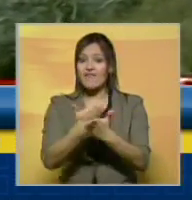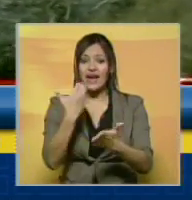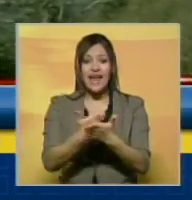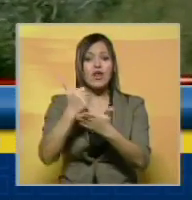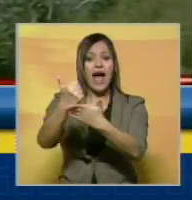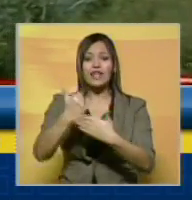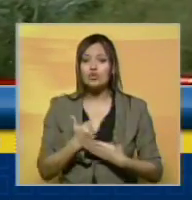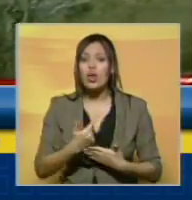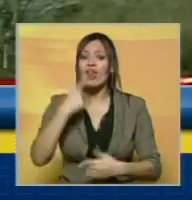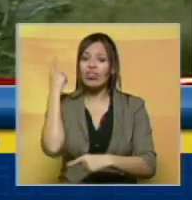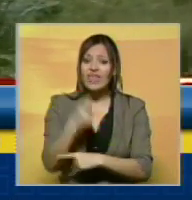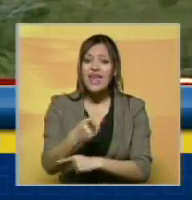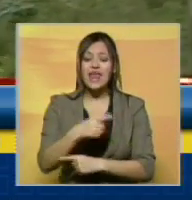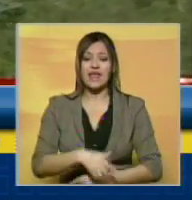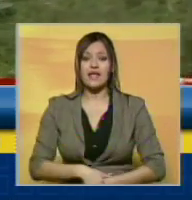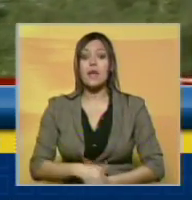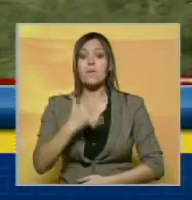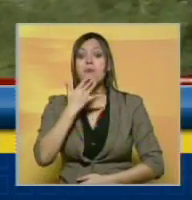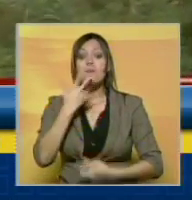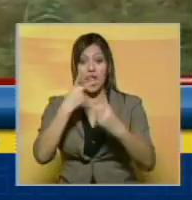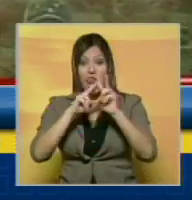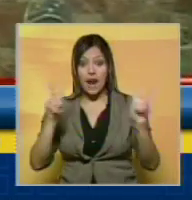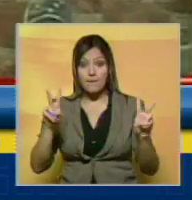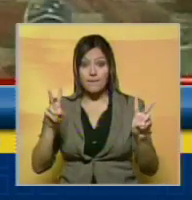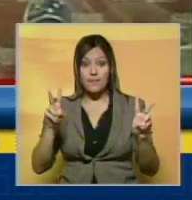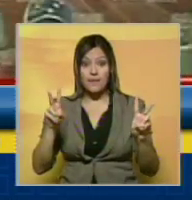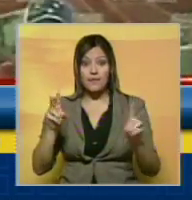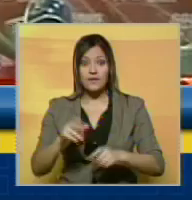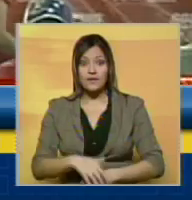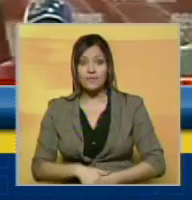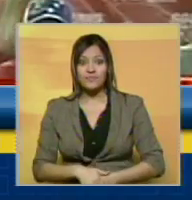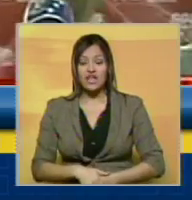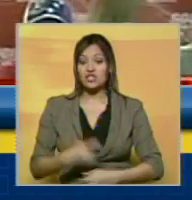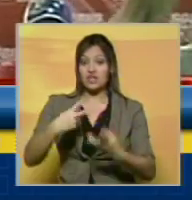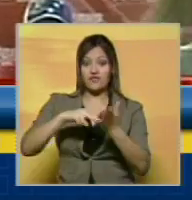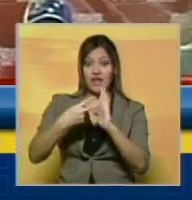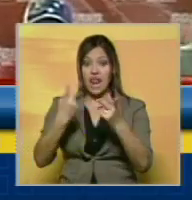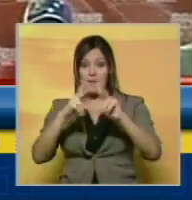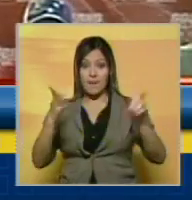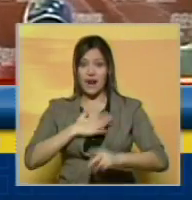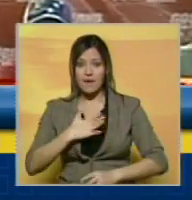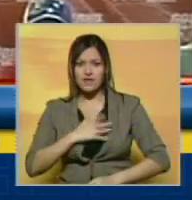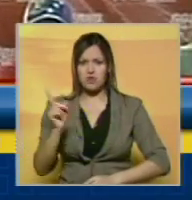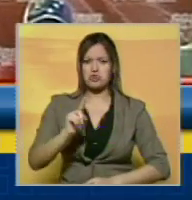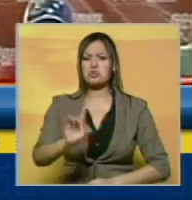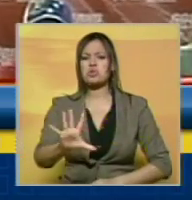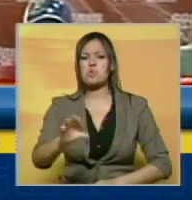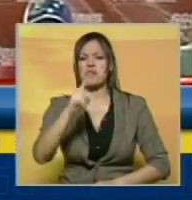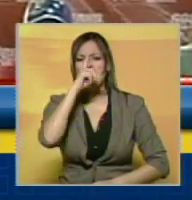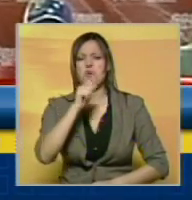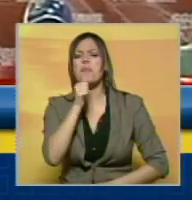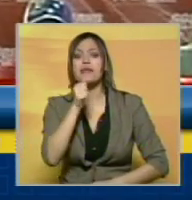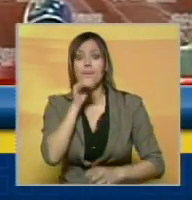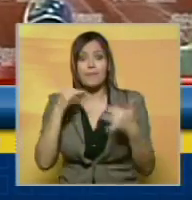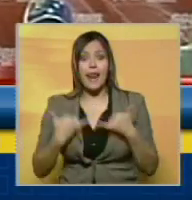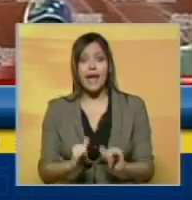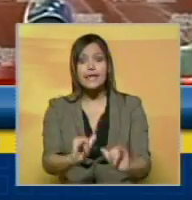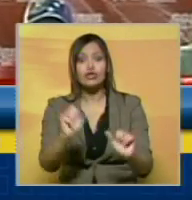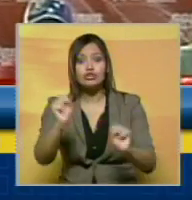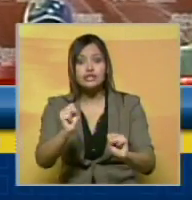ayudarnos en esto. Porque cuando hablamos de paz, ya no es la paz para nosotros. Nosotros ya tenemos 50 años. ¿Para quién es? Para nuestros